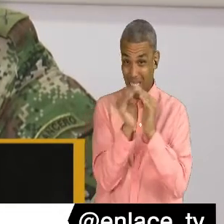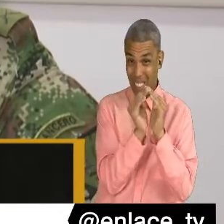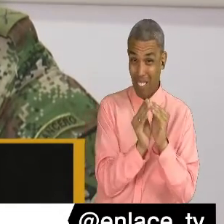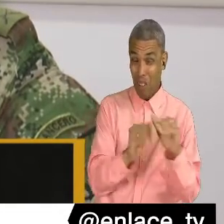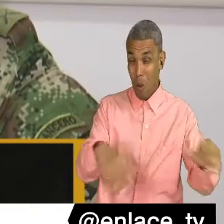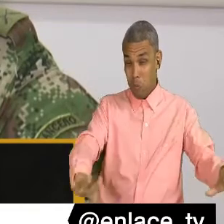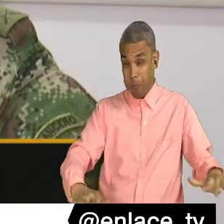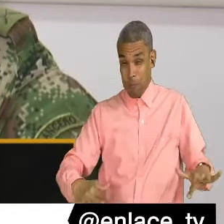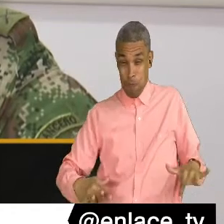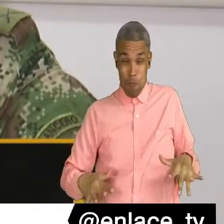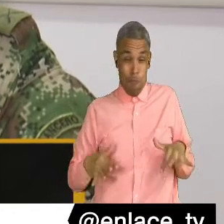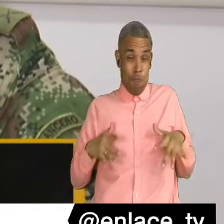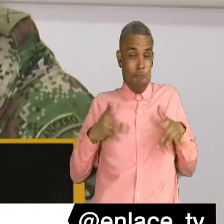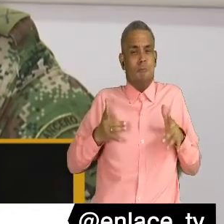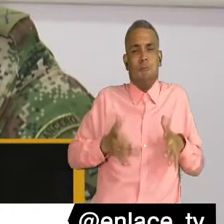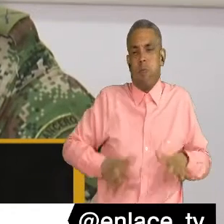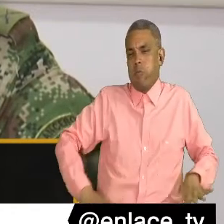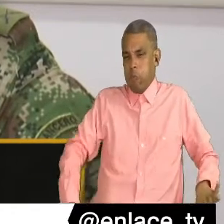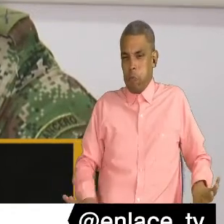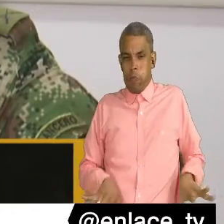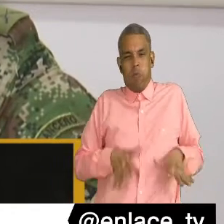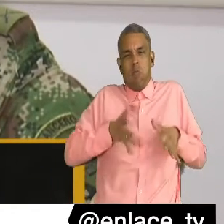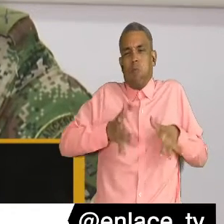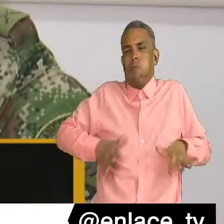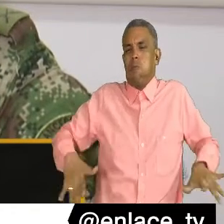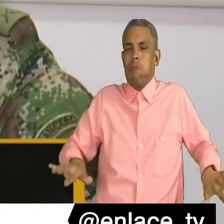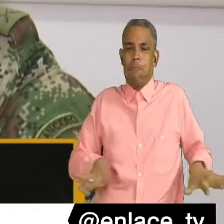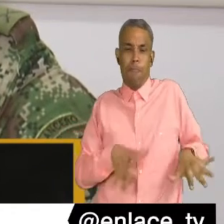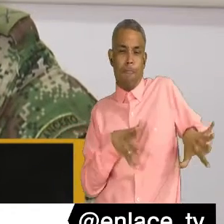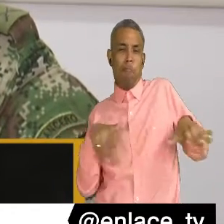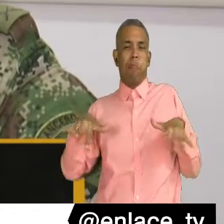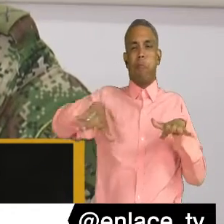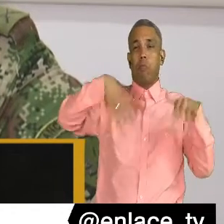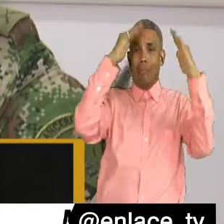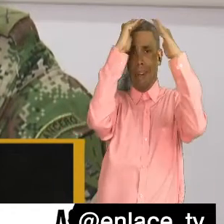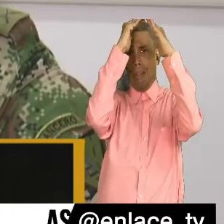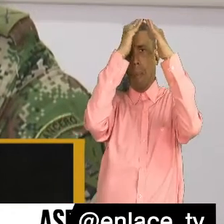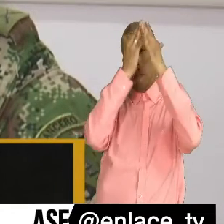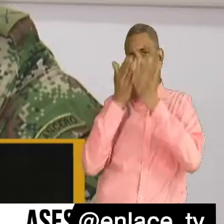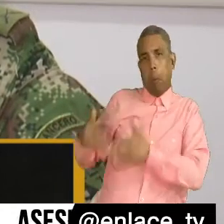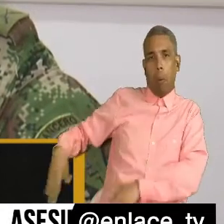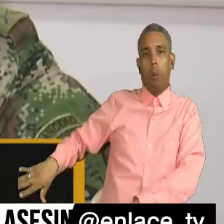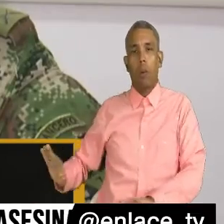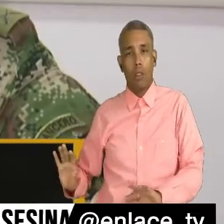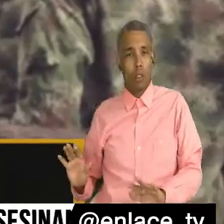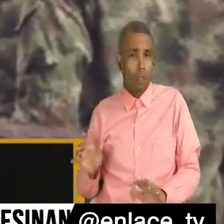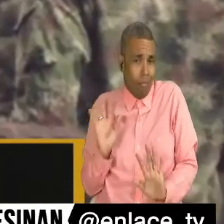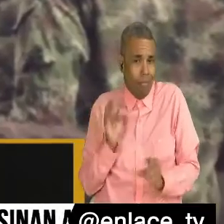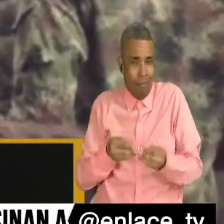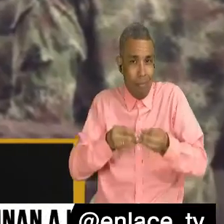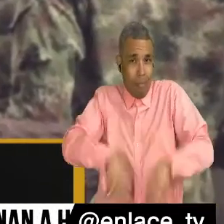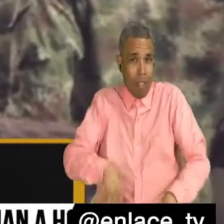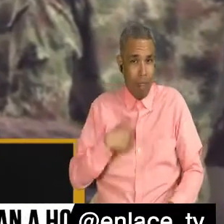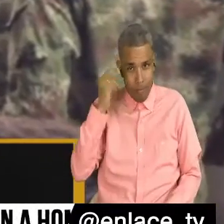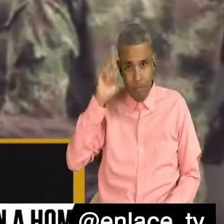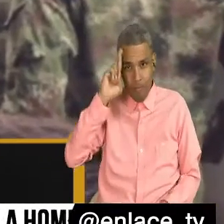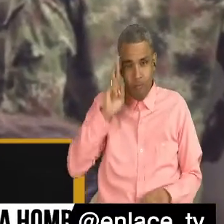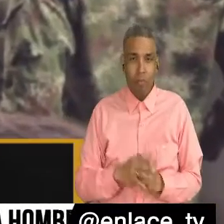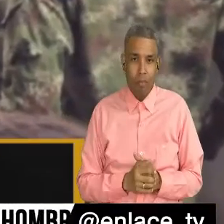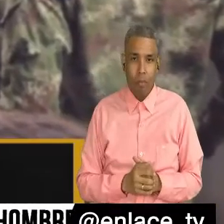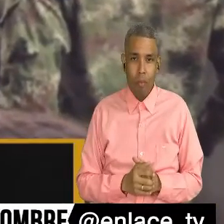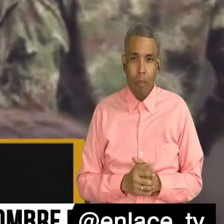río Magdalena, y pues el río crece, en sus cabeceras crece y pues se va inundando estos sectores. Las autoridades